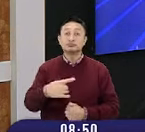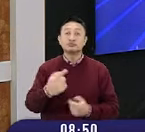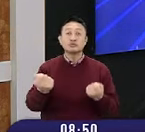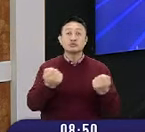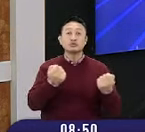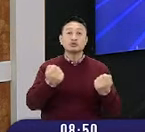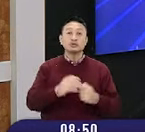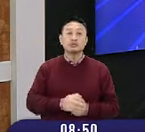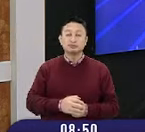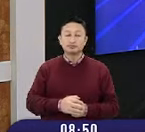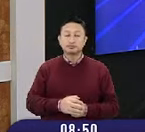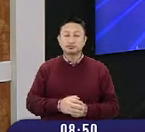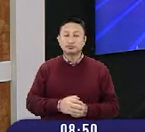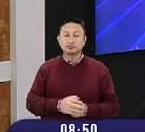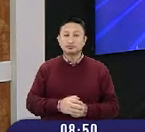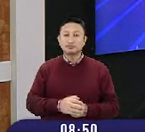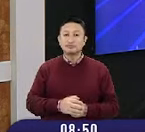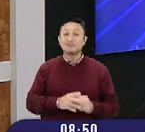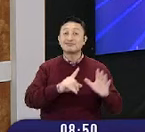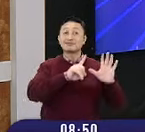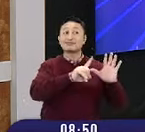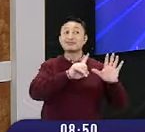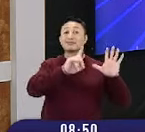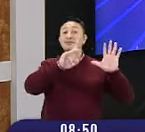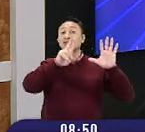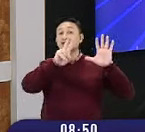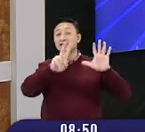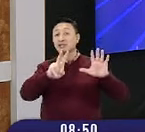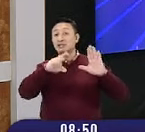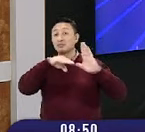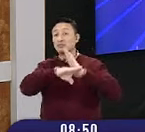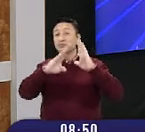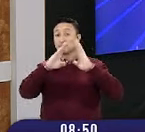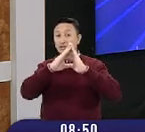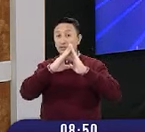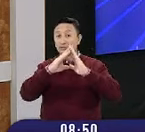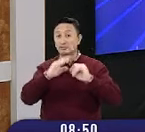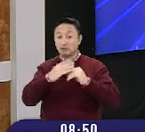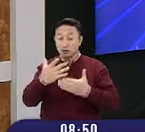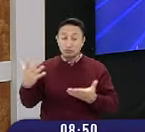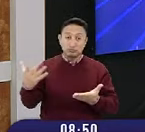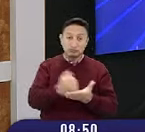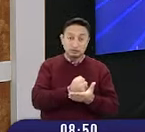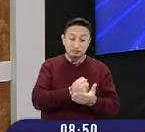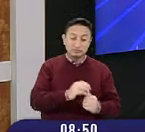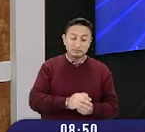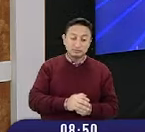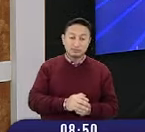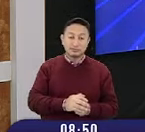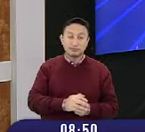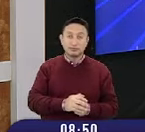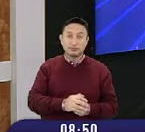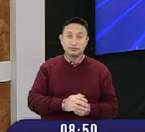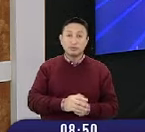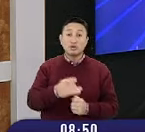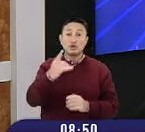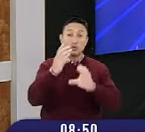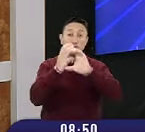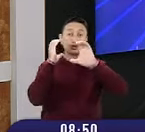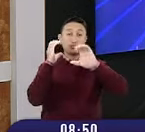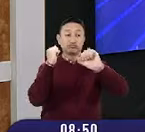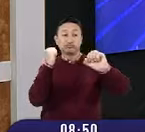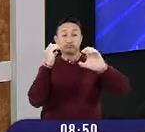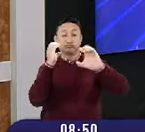cero impunidad, se realizaron 67 allanamientos. Entre lo incautado está una lanza de granadas. Le